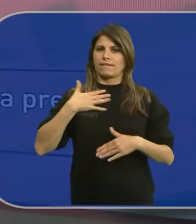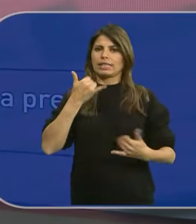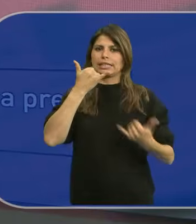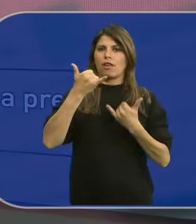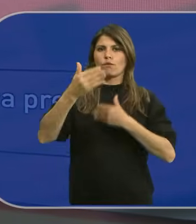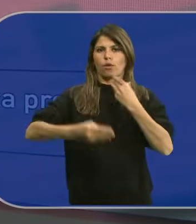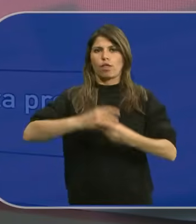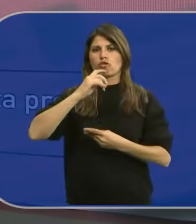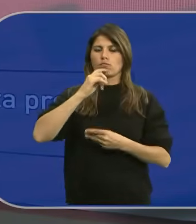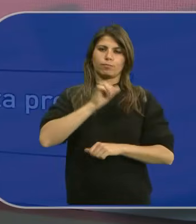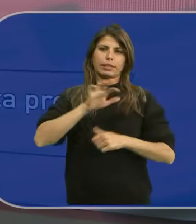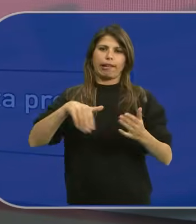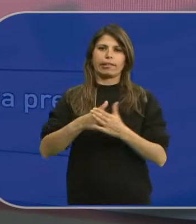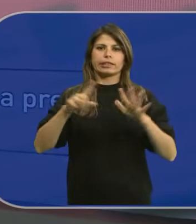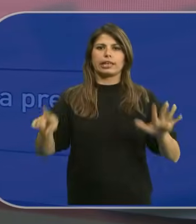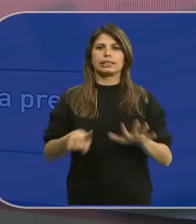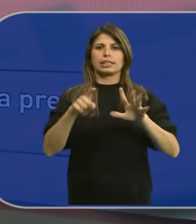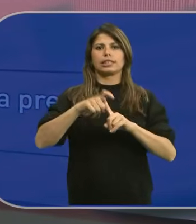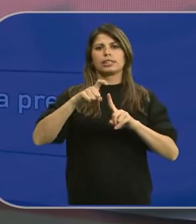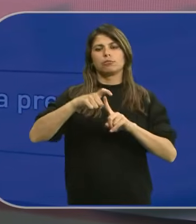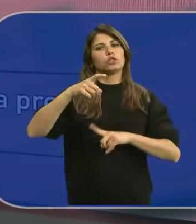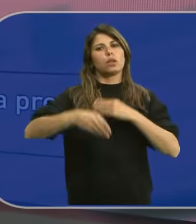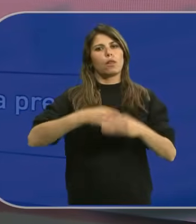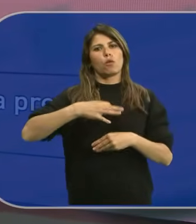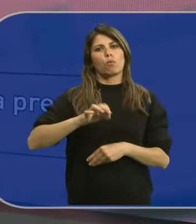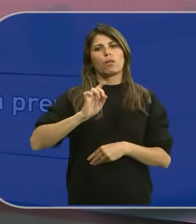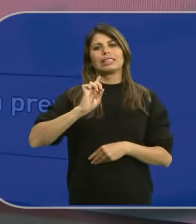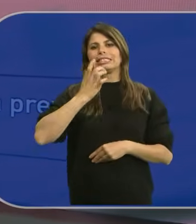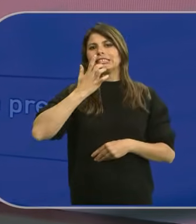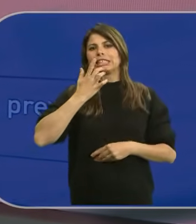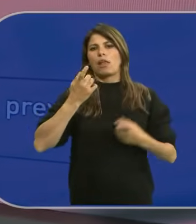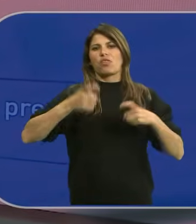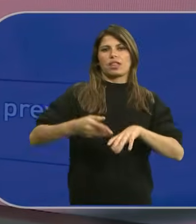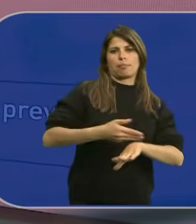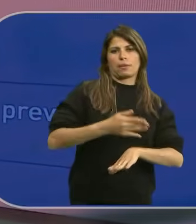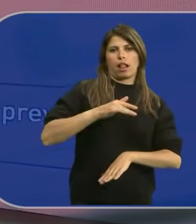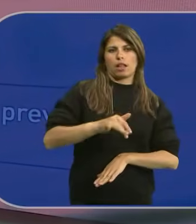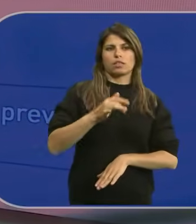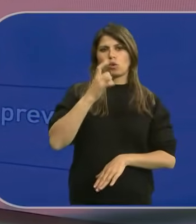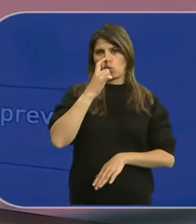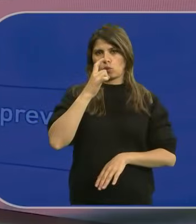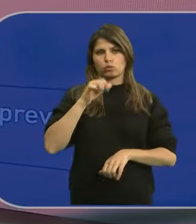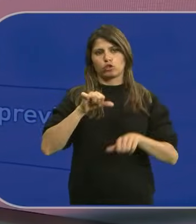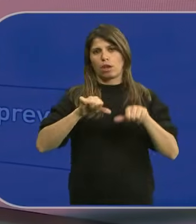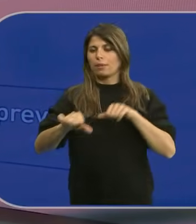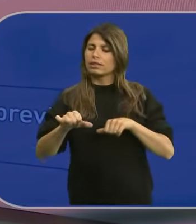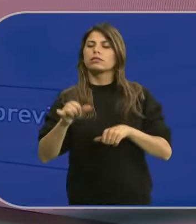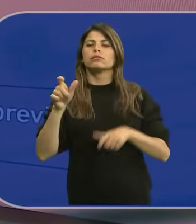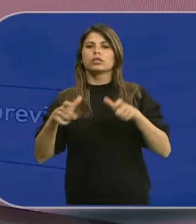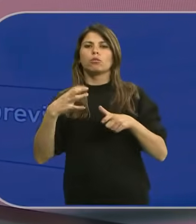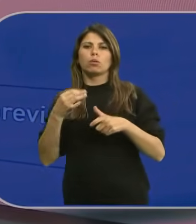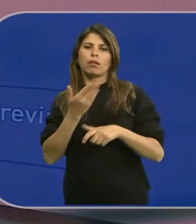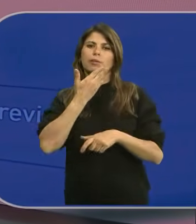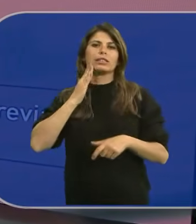que esperar hasta el 6 de mayo y solo se podrá hacer si antes se ha solicitado cita previa. A partir de junio, los ciudadanos podrán acercarse a las sedes